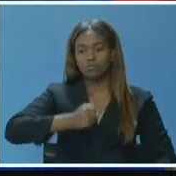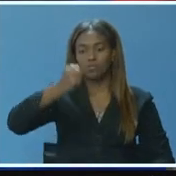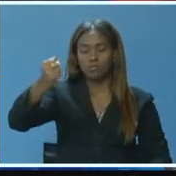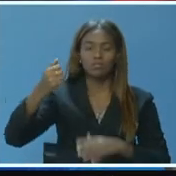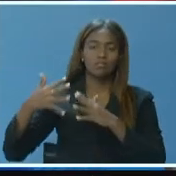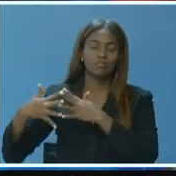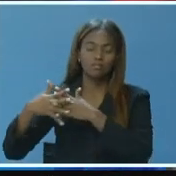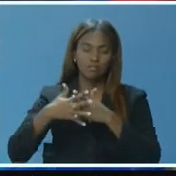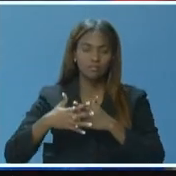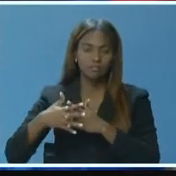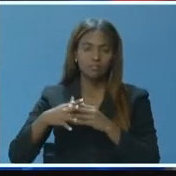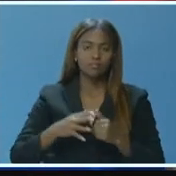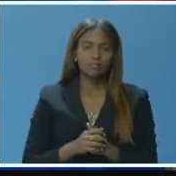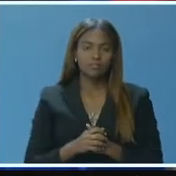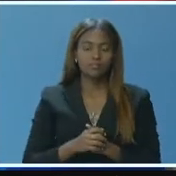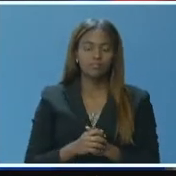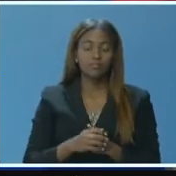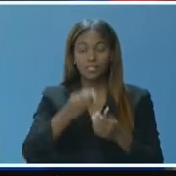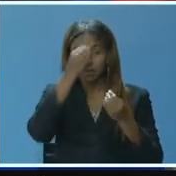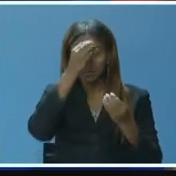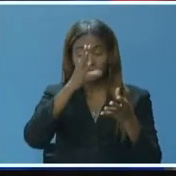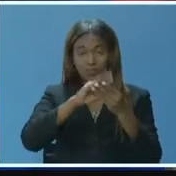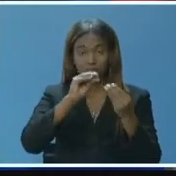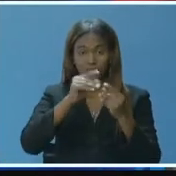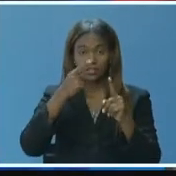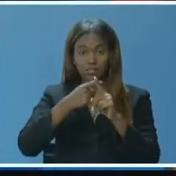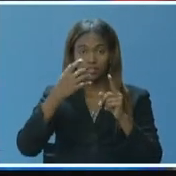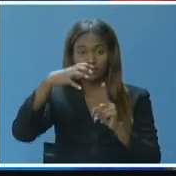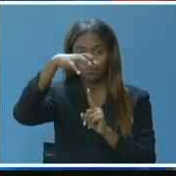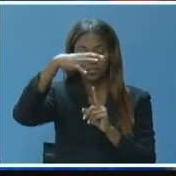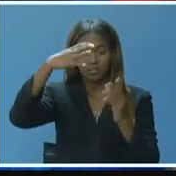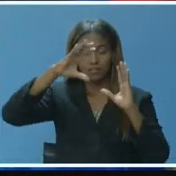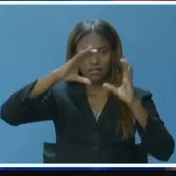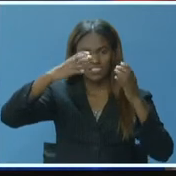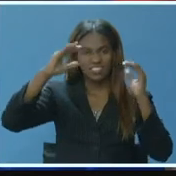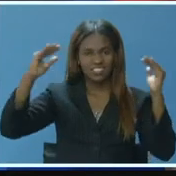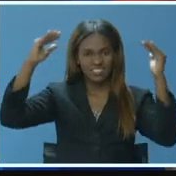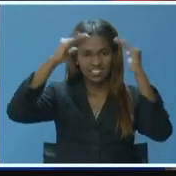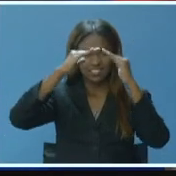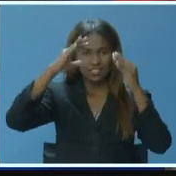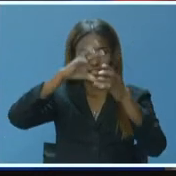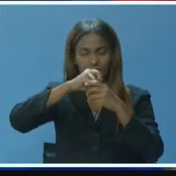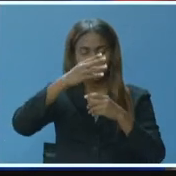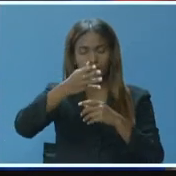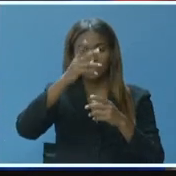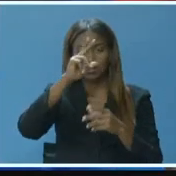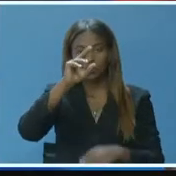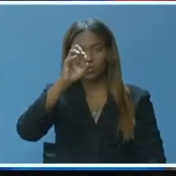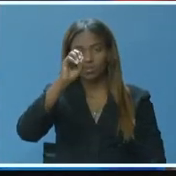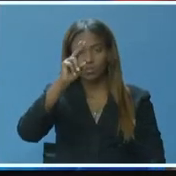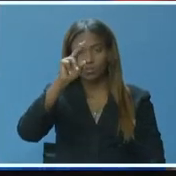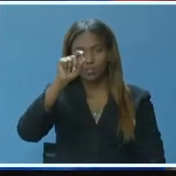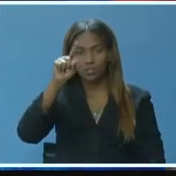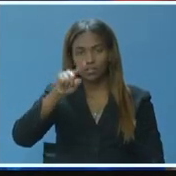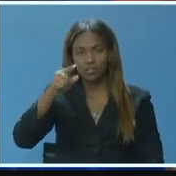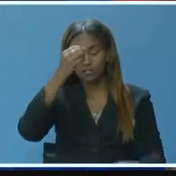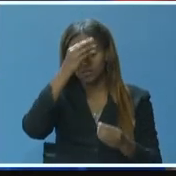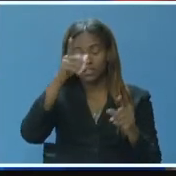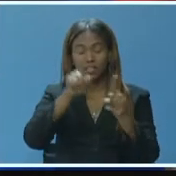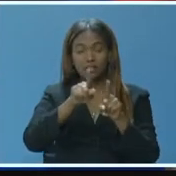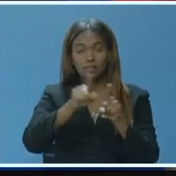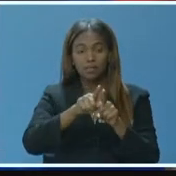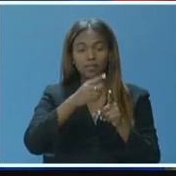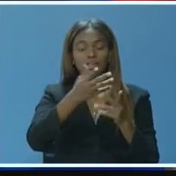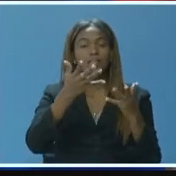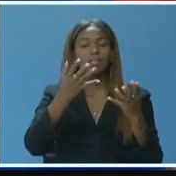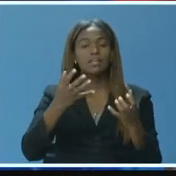Estados Unidos. En declaraciones desde el Palacio Federal Legislativo, Rodríguez informó también que quieren que Saab